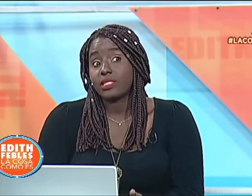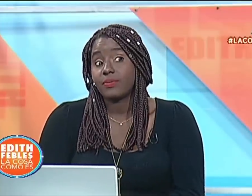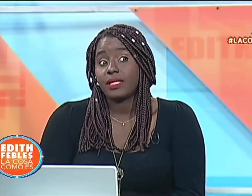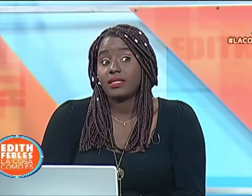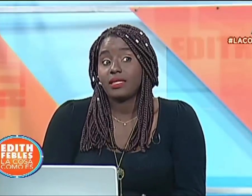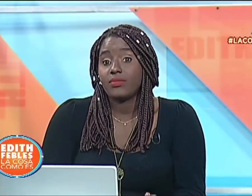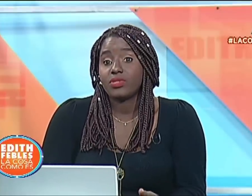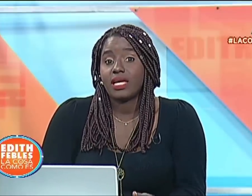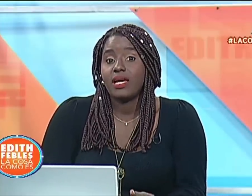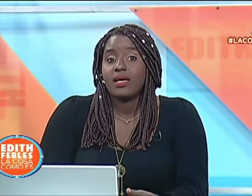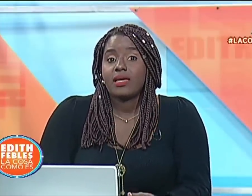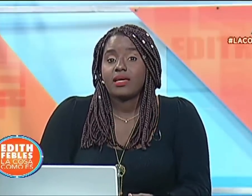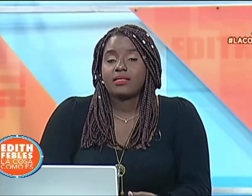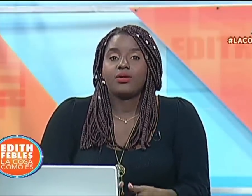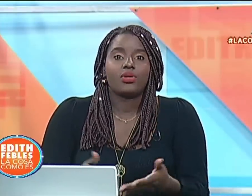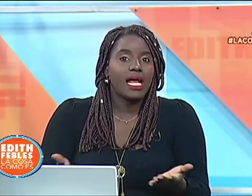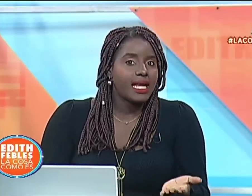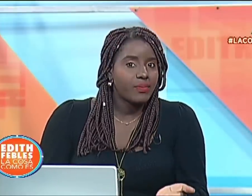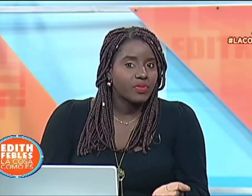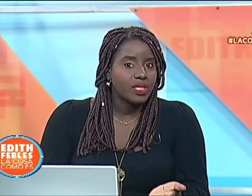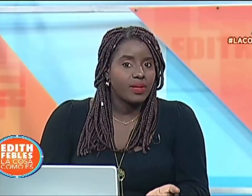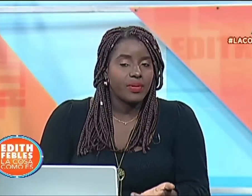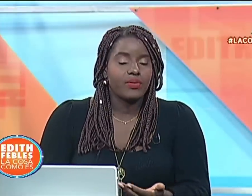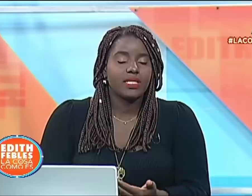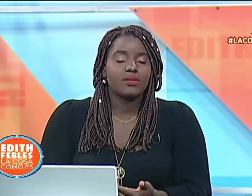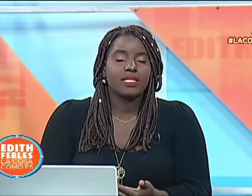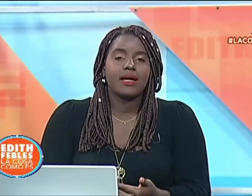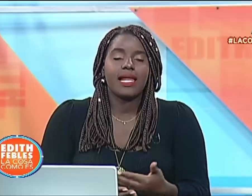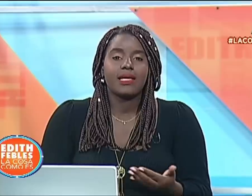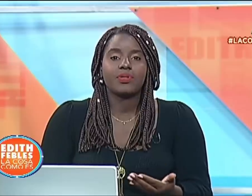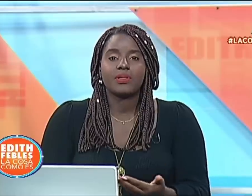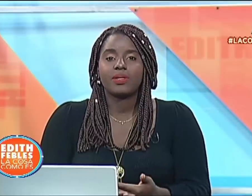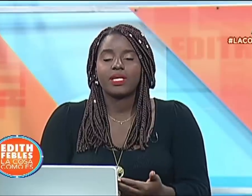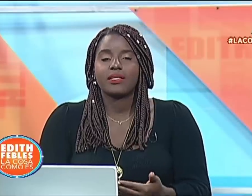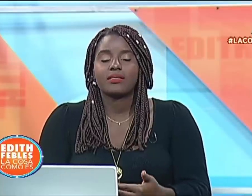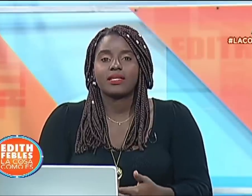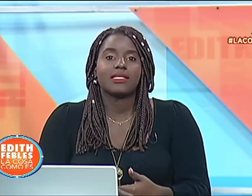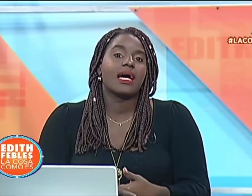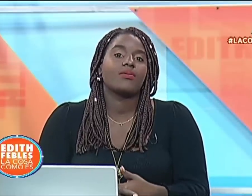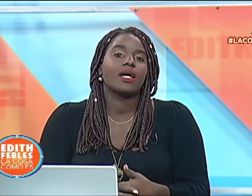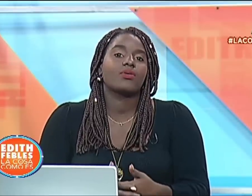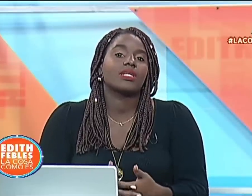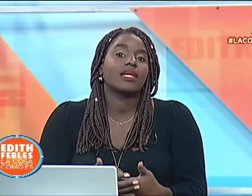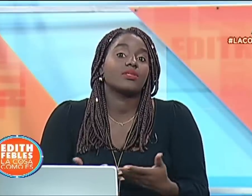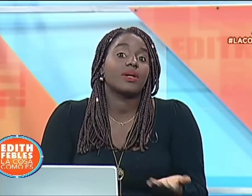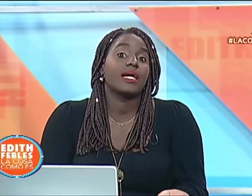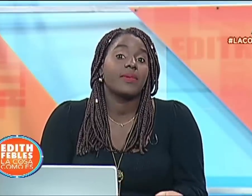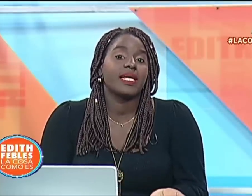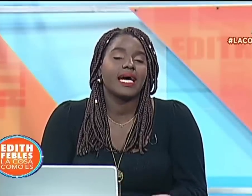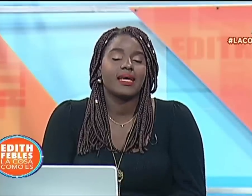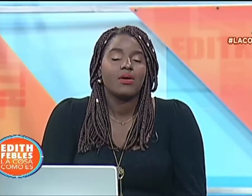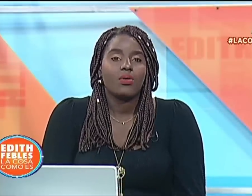lo que entendemos que se logró la ley posible, pero esto que sea la ley posible no quiere decir que sea una cosa que no se